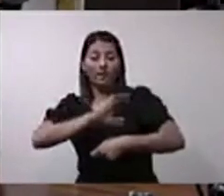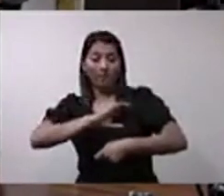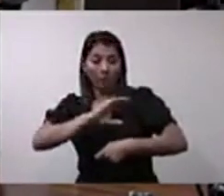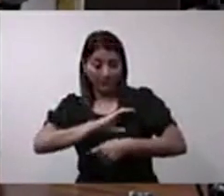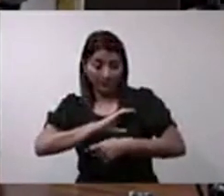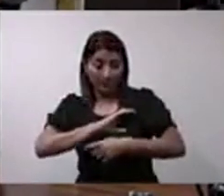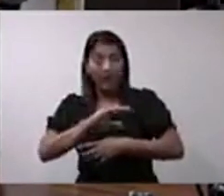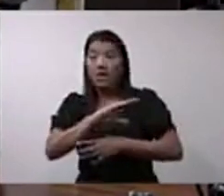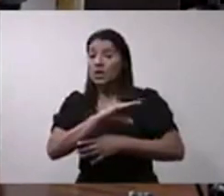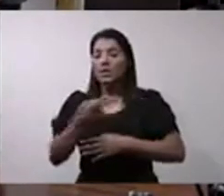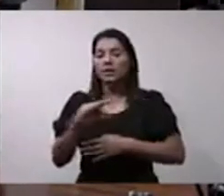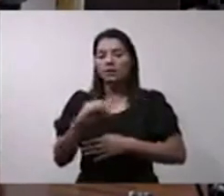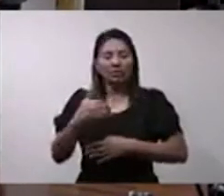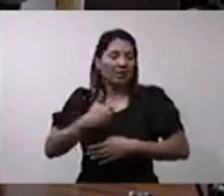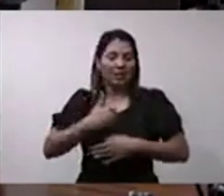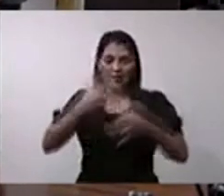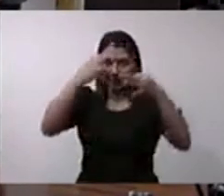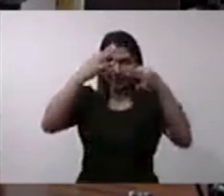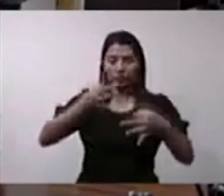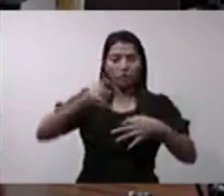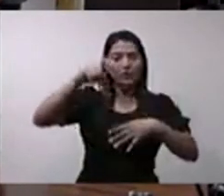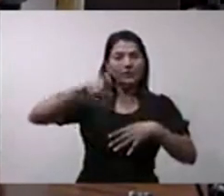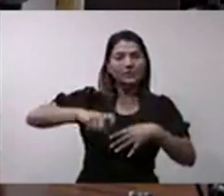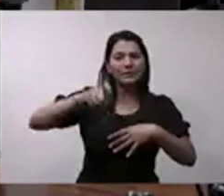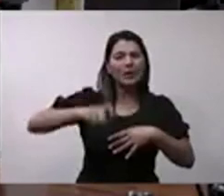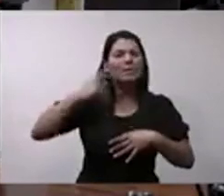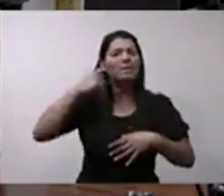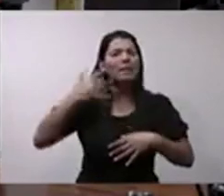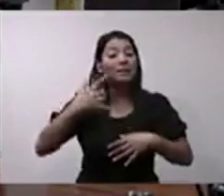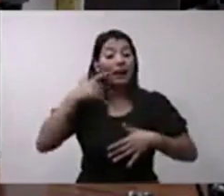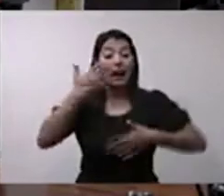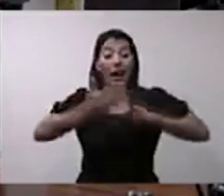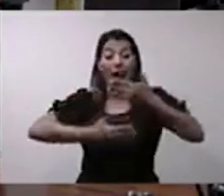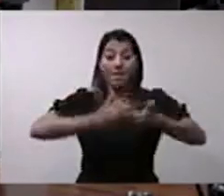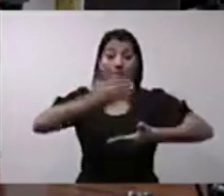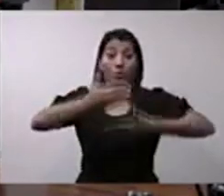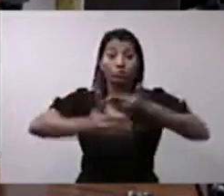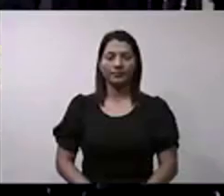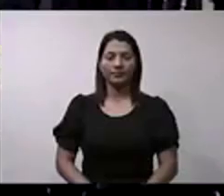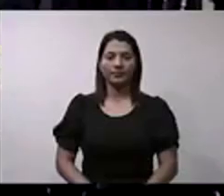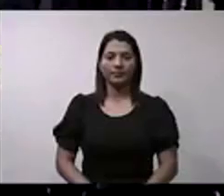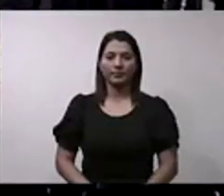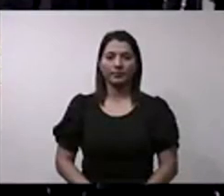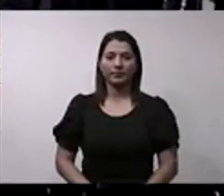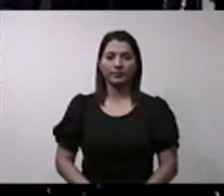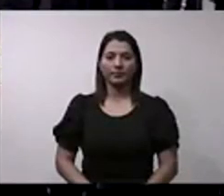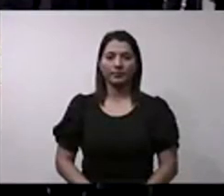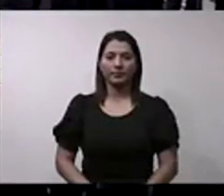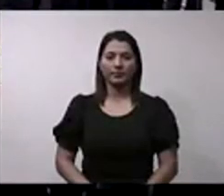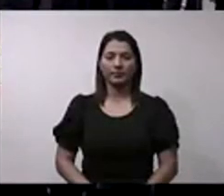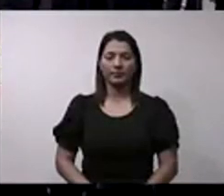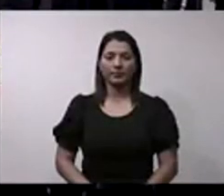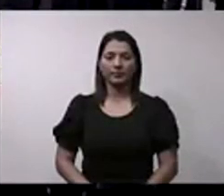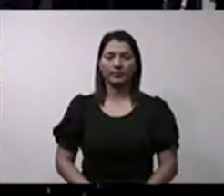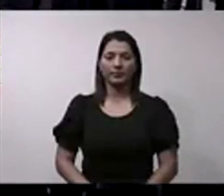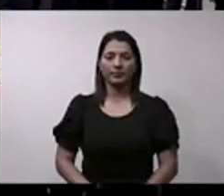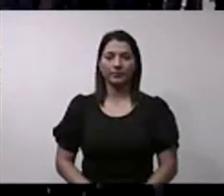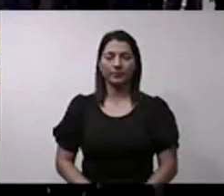.212 cargos municipales a escoger en 84 cantones del país. Entre alcaldías,